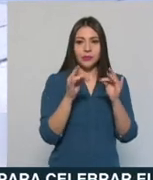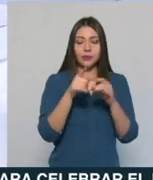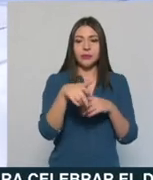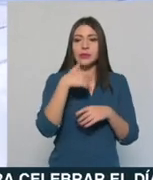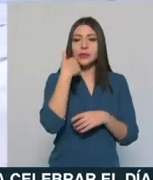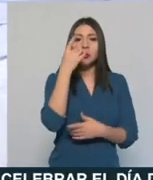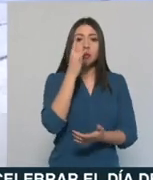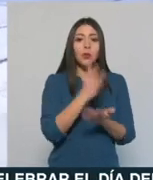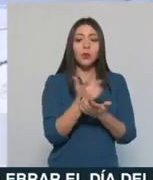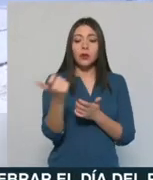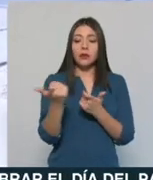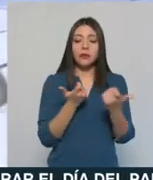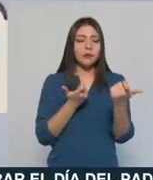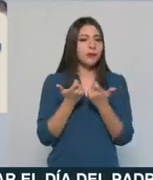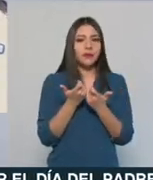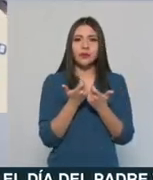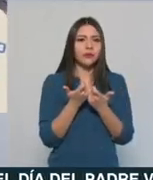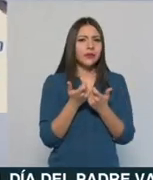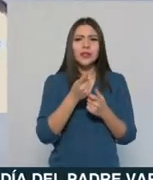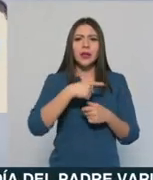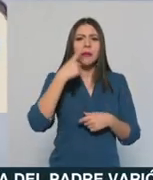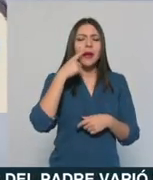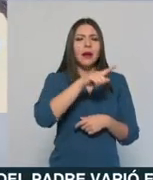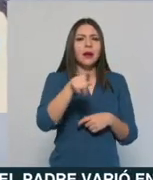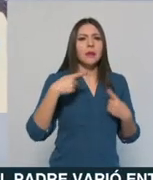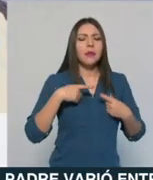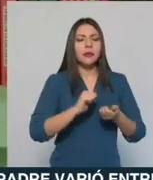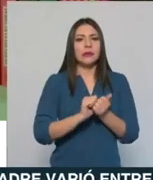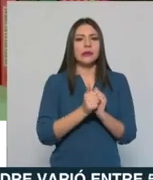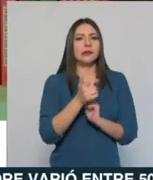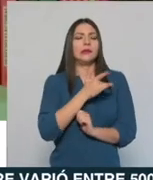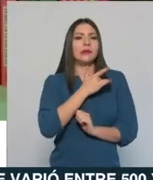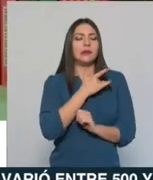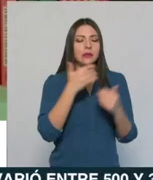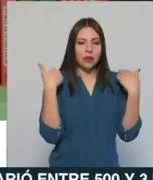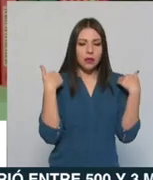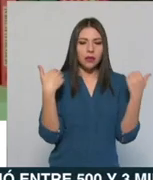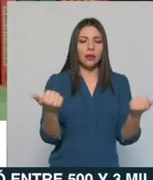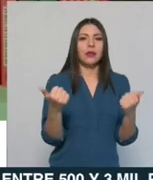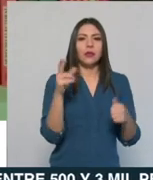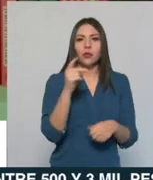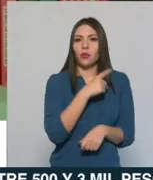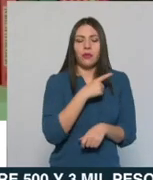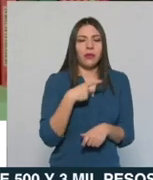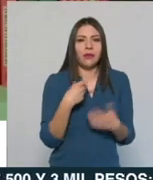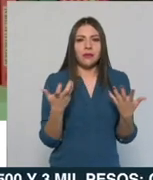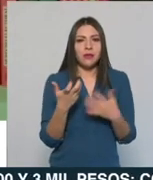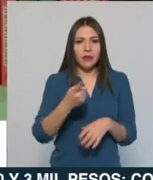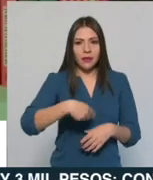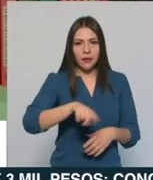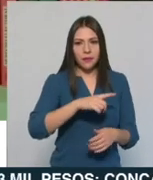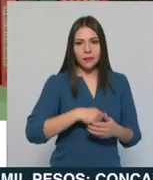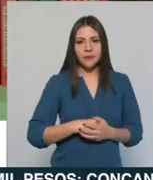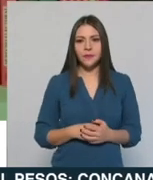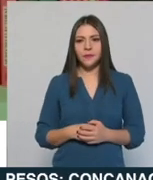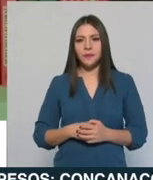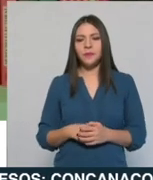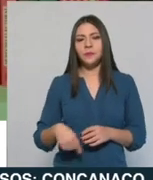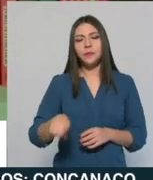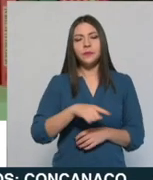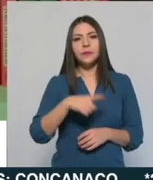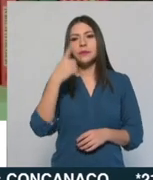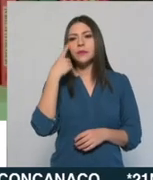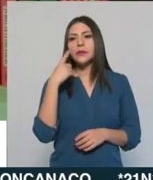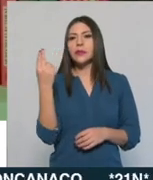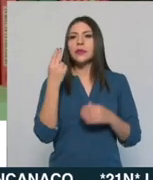recaudar dinero, sino crear conciencia en las personas. Nuestra función es netamente preventiva y de educación. En